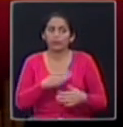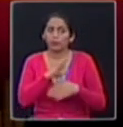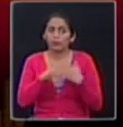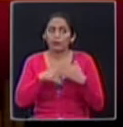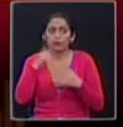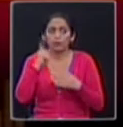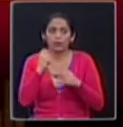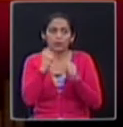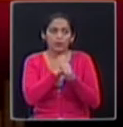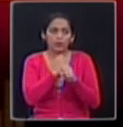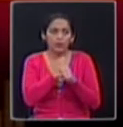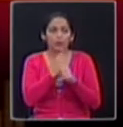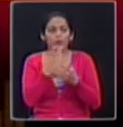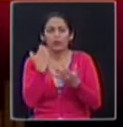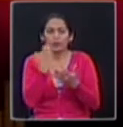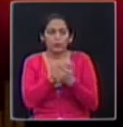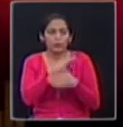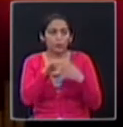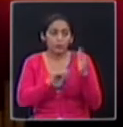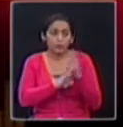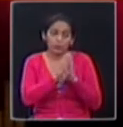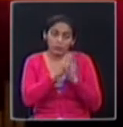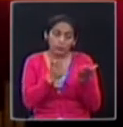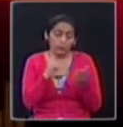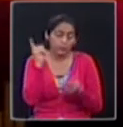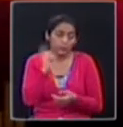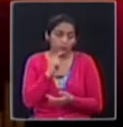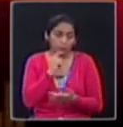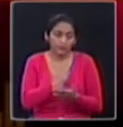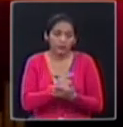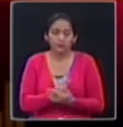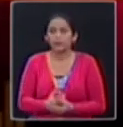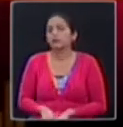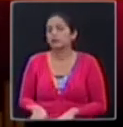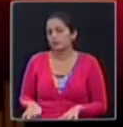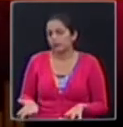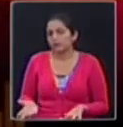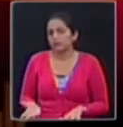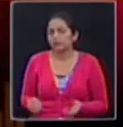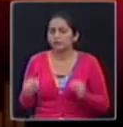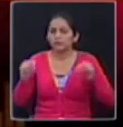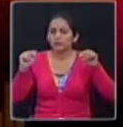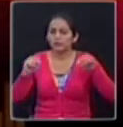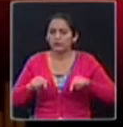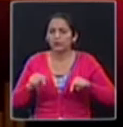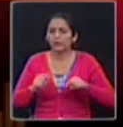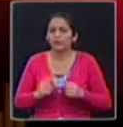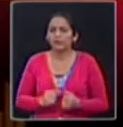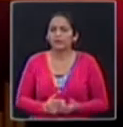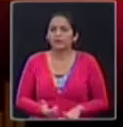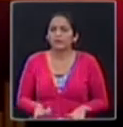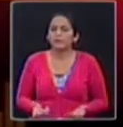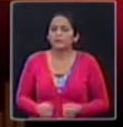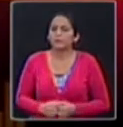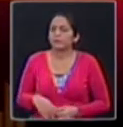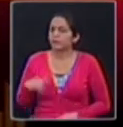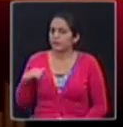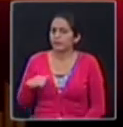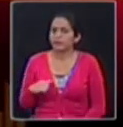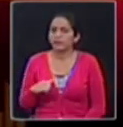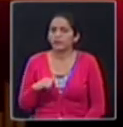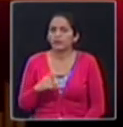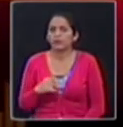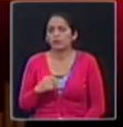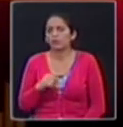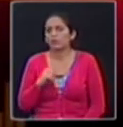creciendo como país, doctor Moreno, ¿verdad? Sí, yo celebro, yo veo otro tiempo, un momento en el que la madurez política y la responsabilidad está presente en todos los